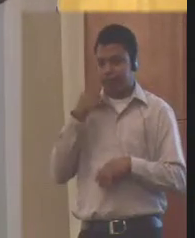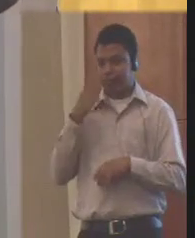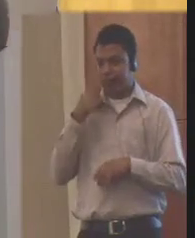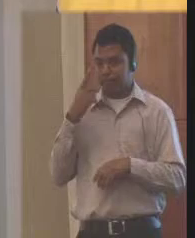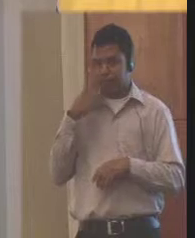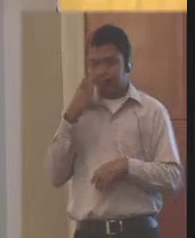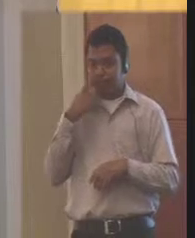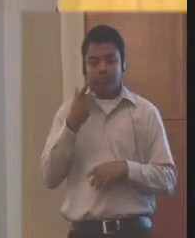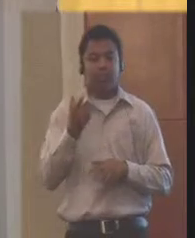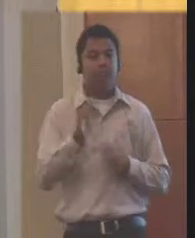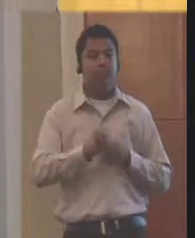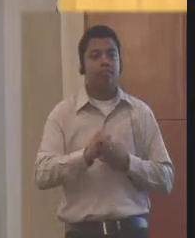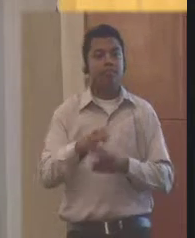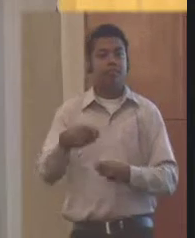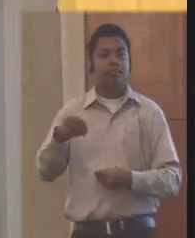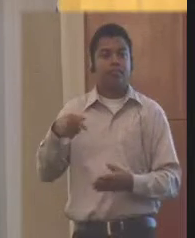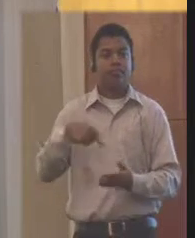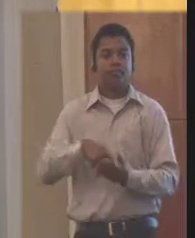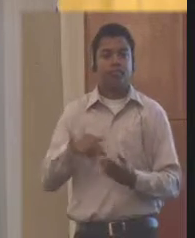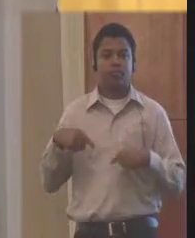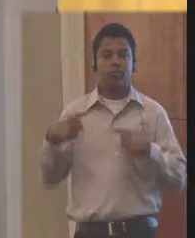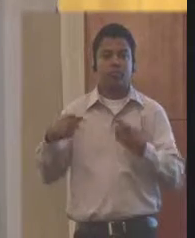guidance.